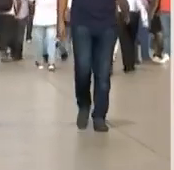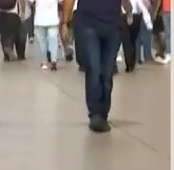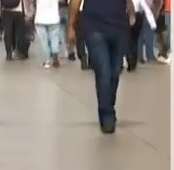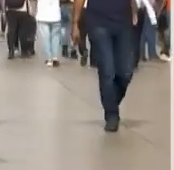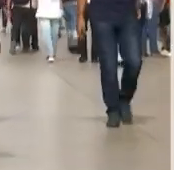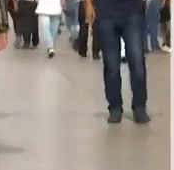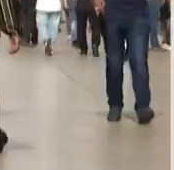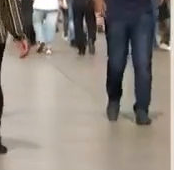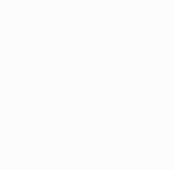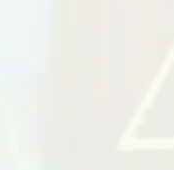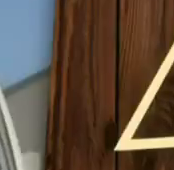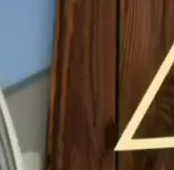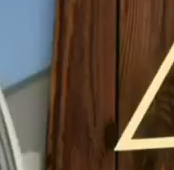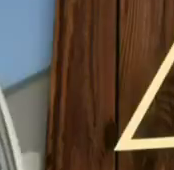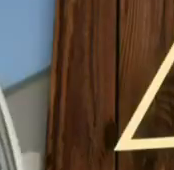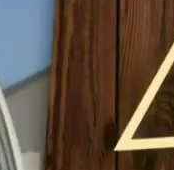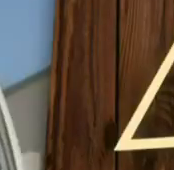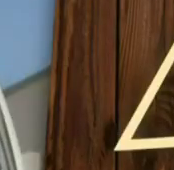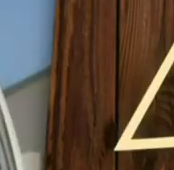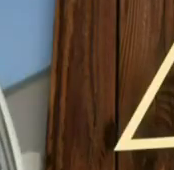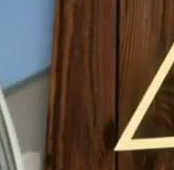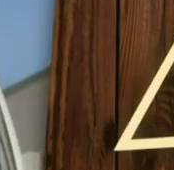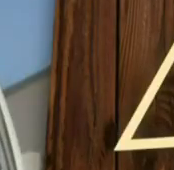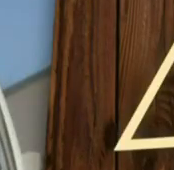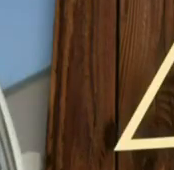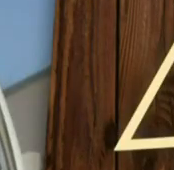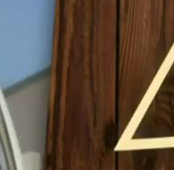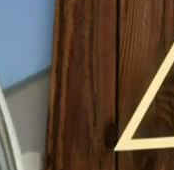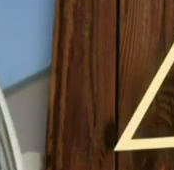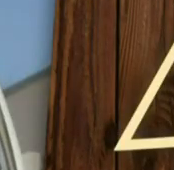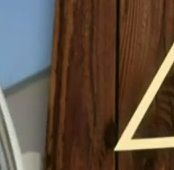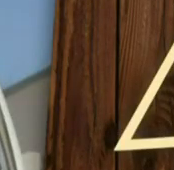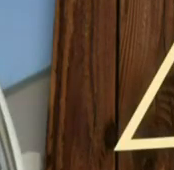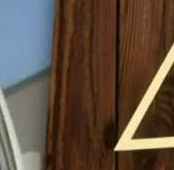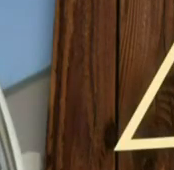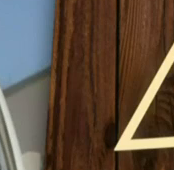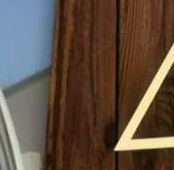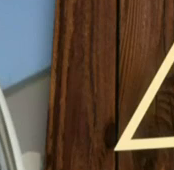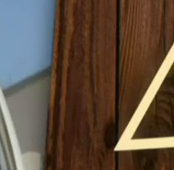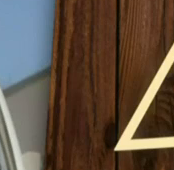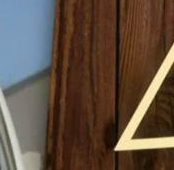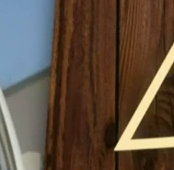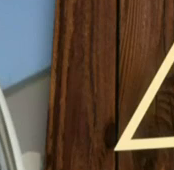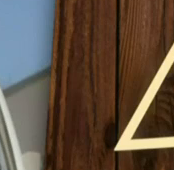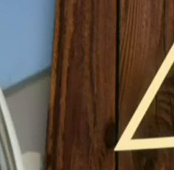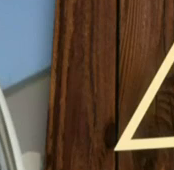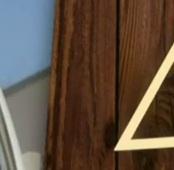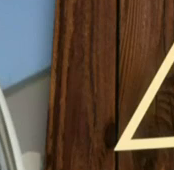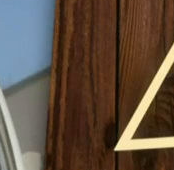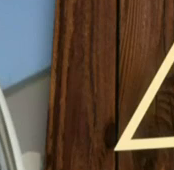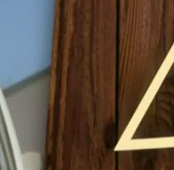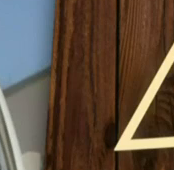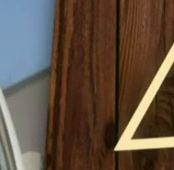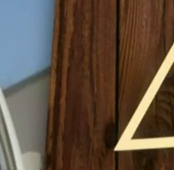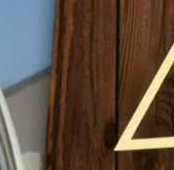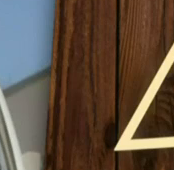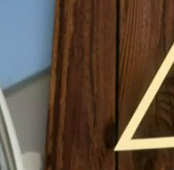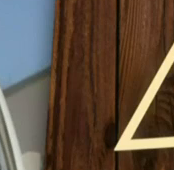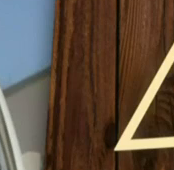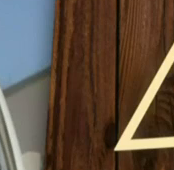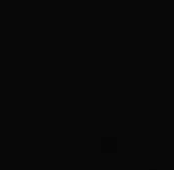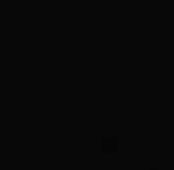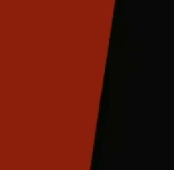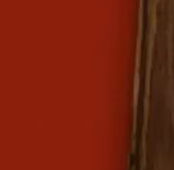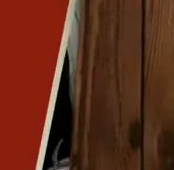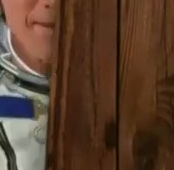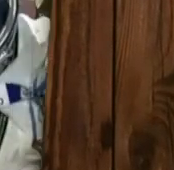Siento que el chef Bezos también debió habérselo llevado a Gatell al espacio, aunque sea un viaje de 11 minutos. 11 minutos sin Gatell, pueden ser muy buenos. No,